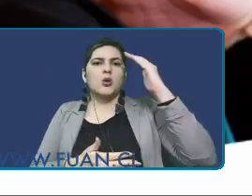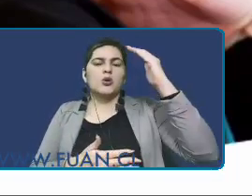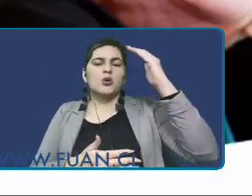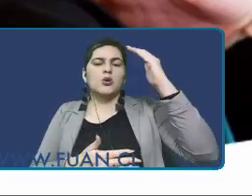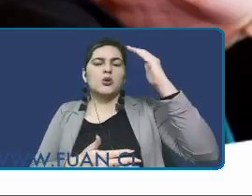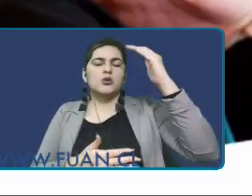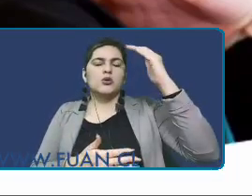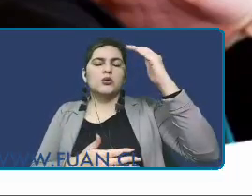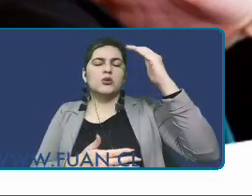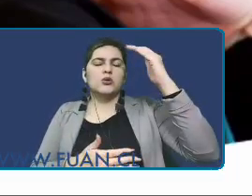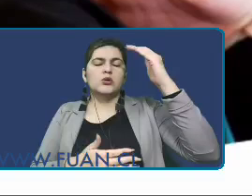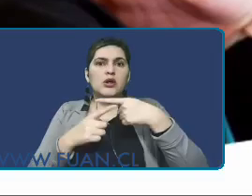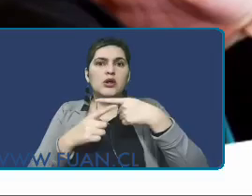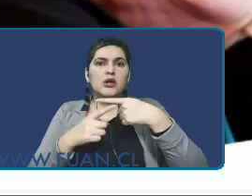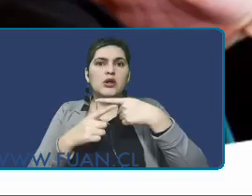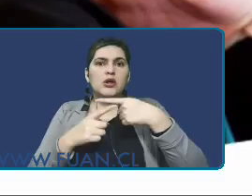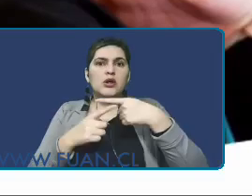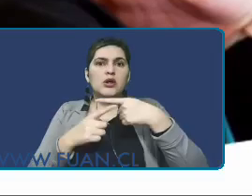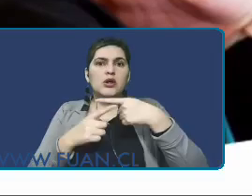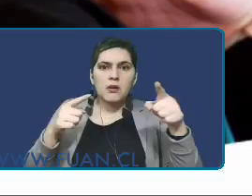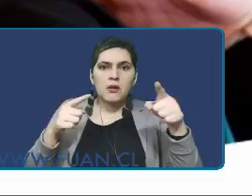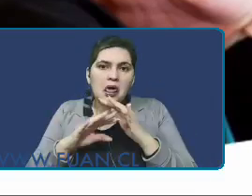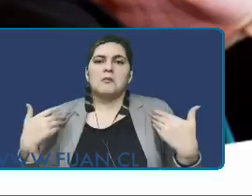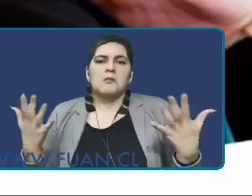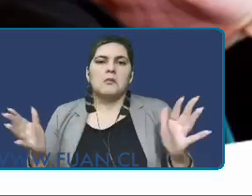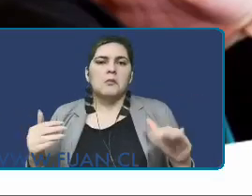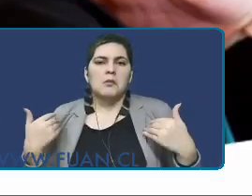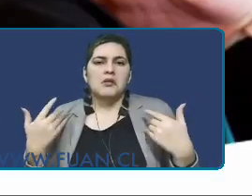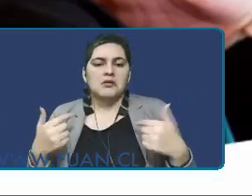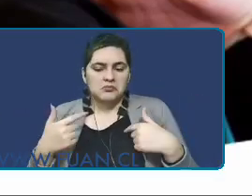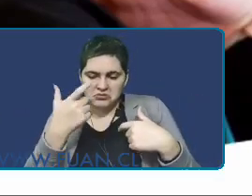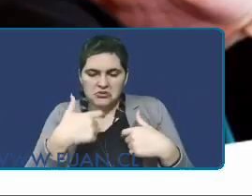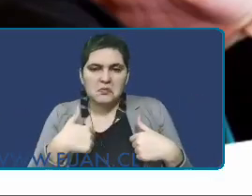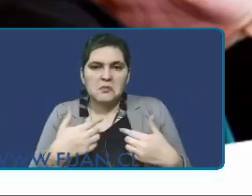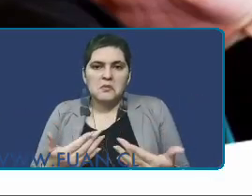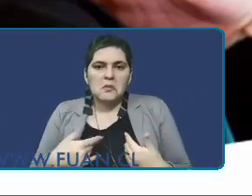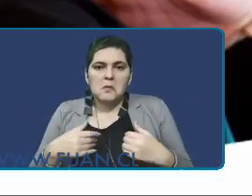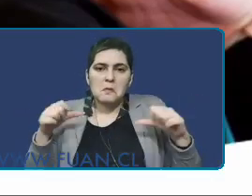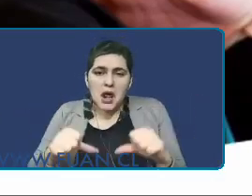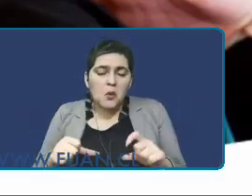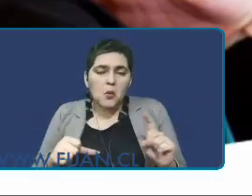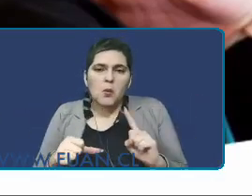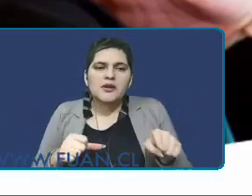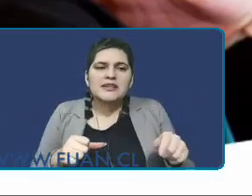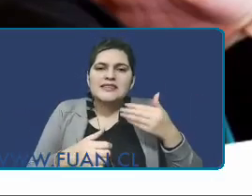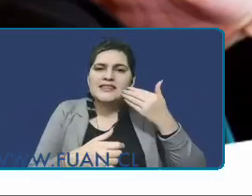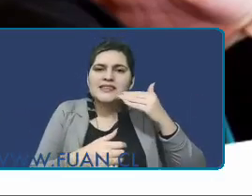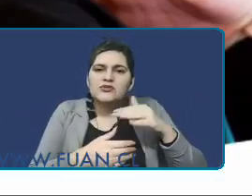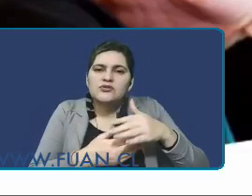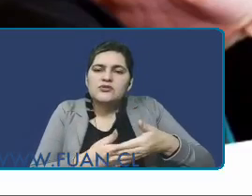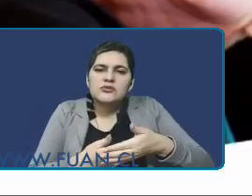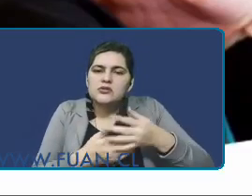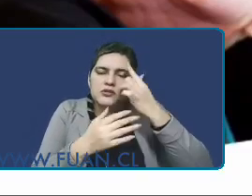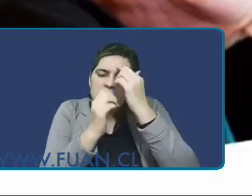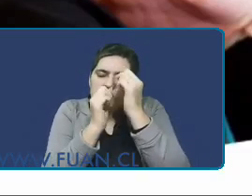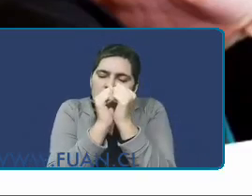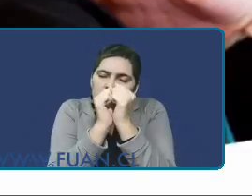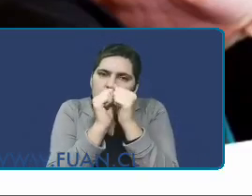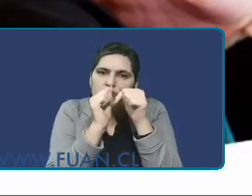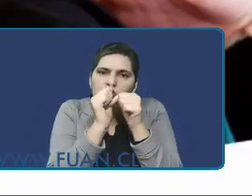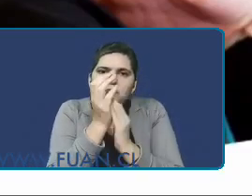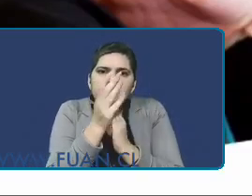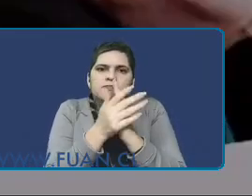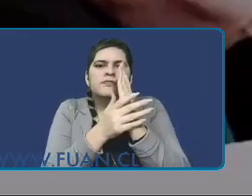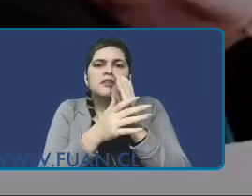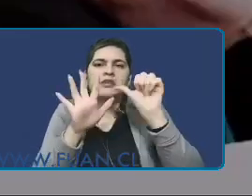30 años no me va a pasar mucho, o casi nada, pero un niño que está formando su cerebro, terminando de desarrollar su cerebro, sí va a tener problemas a los 6 meses, a los 8 meses, o sea,